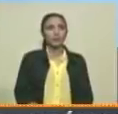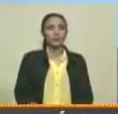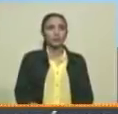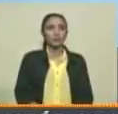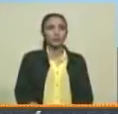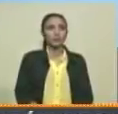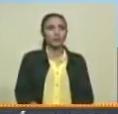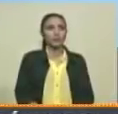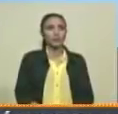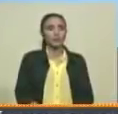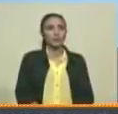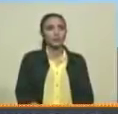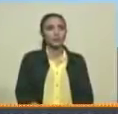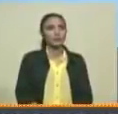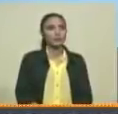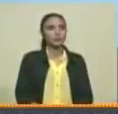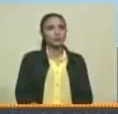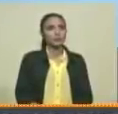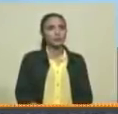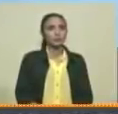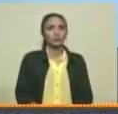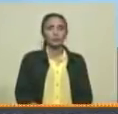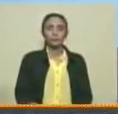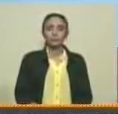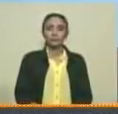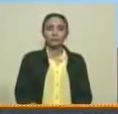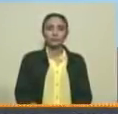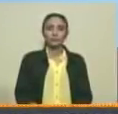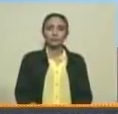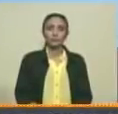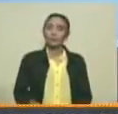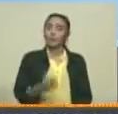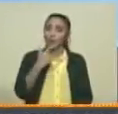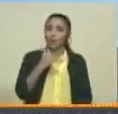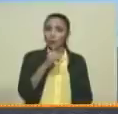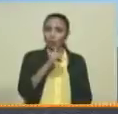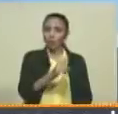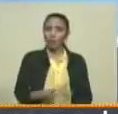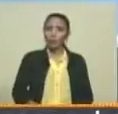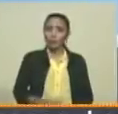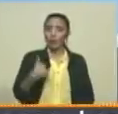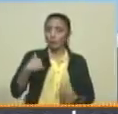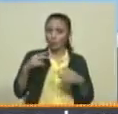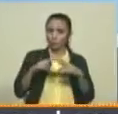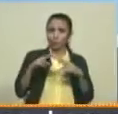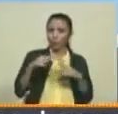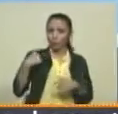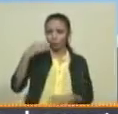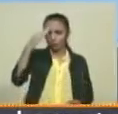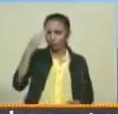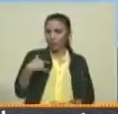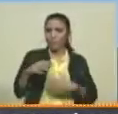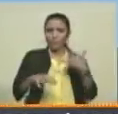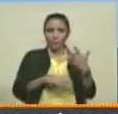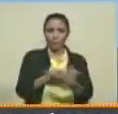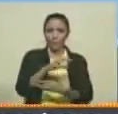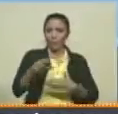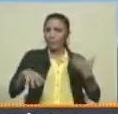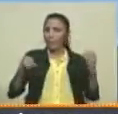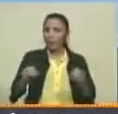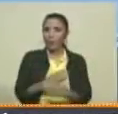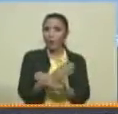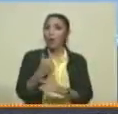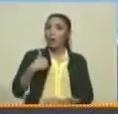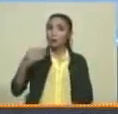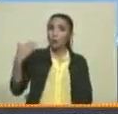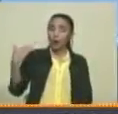locos. Yo les digo una cosa, yo conozco bien esos escenarios. Fui canciller